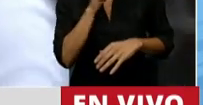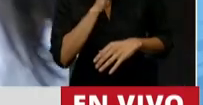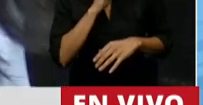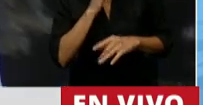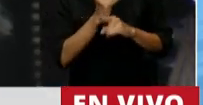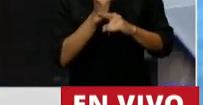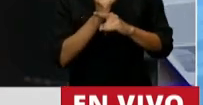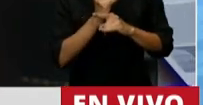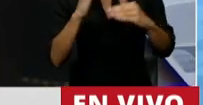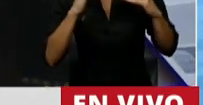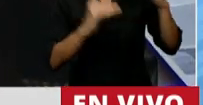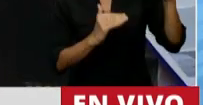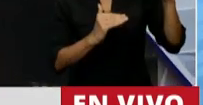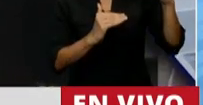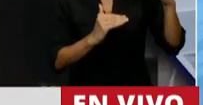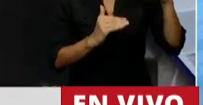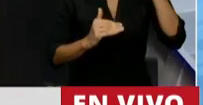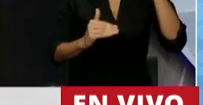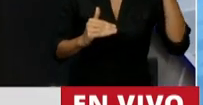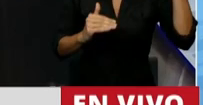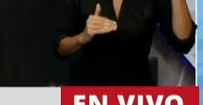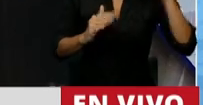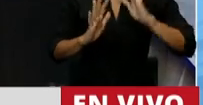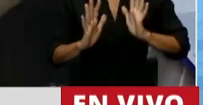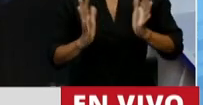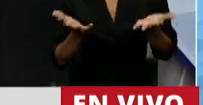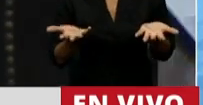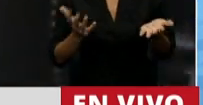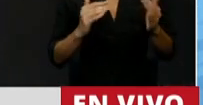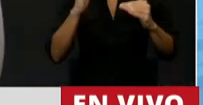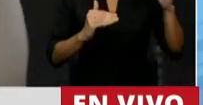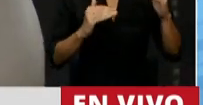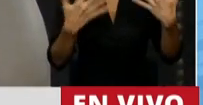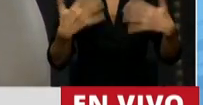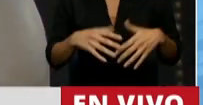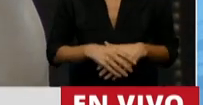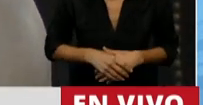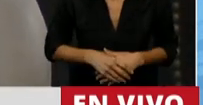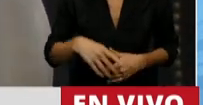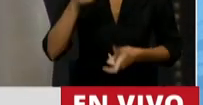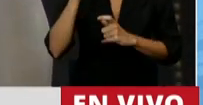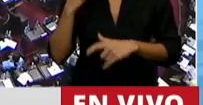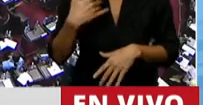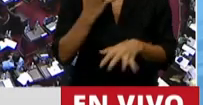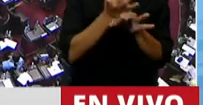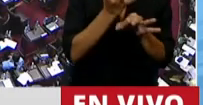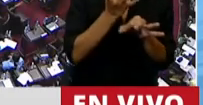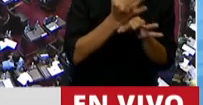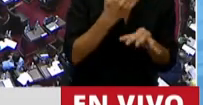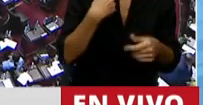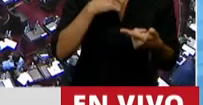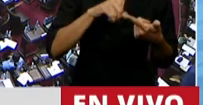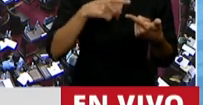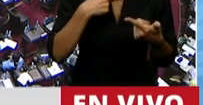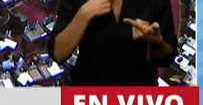frente a los varones. Desigualdades que se dan en los ámbitos escolares, académicos, en el mundo